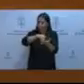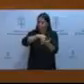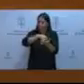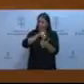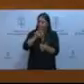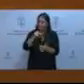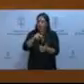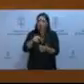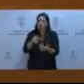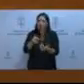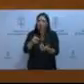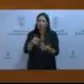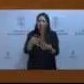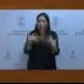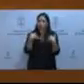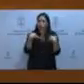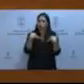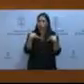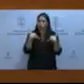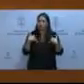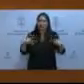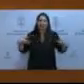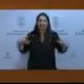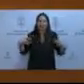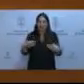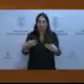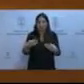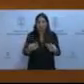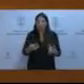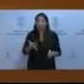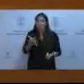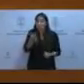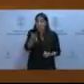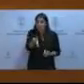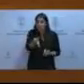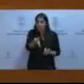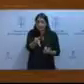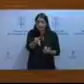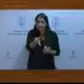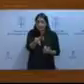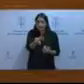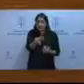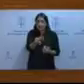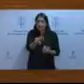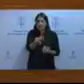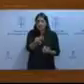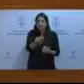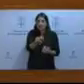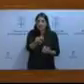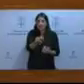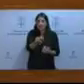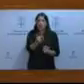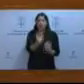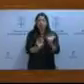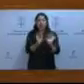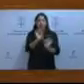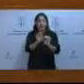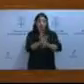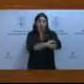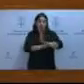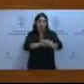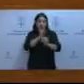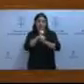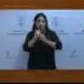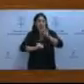han sufrido en primera persona los recortes y los incumplimientos en los cupos por parte del Gobierno regional y que